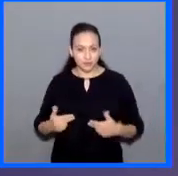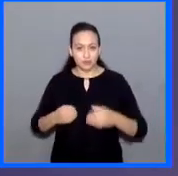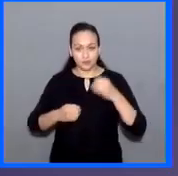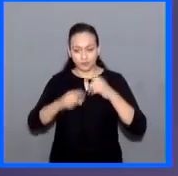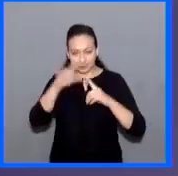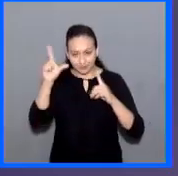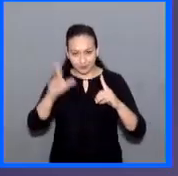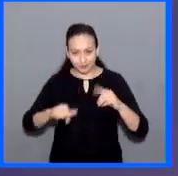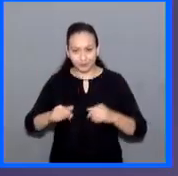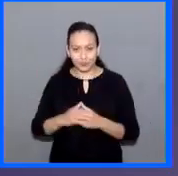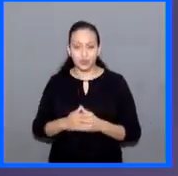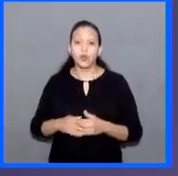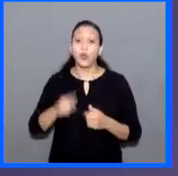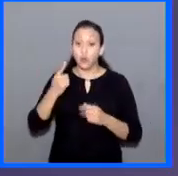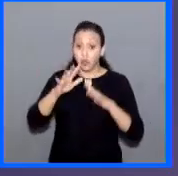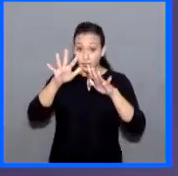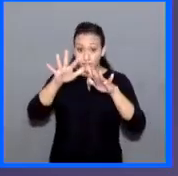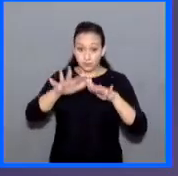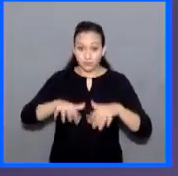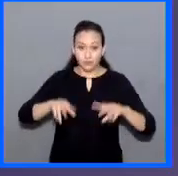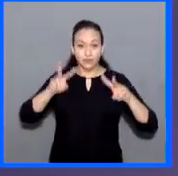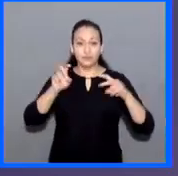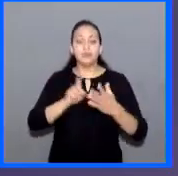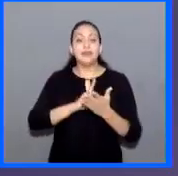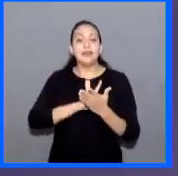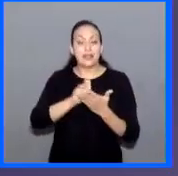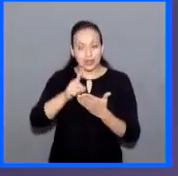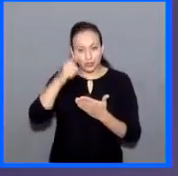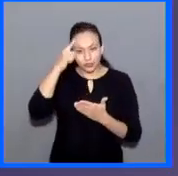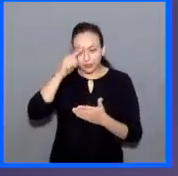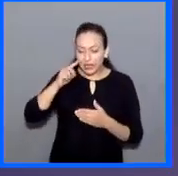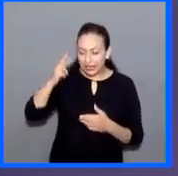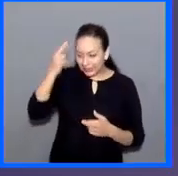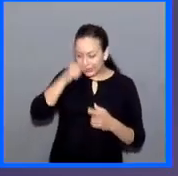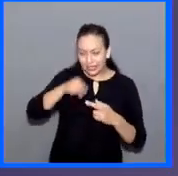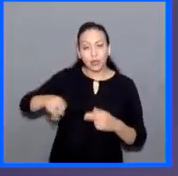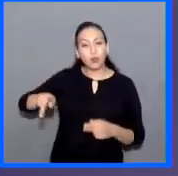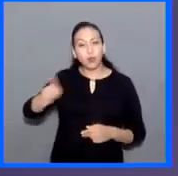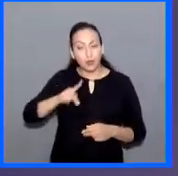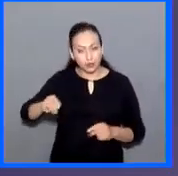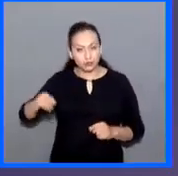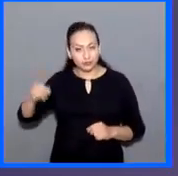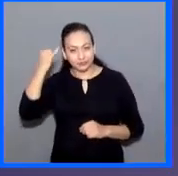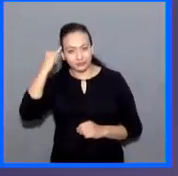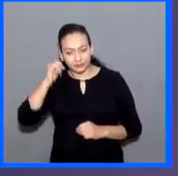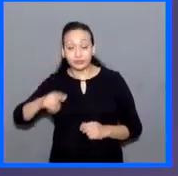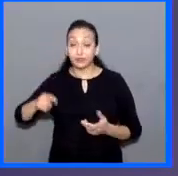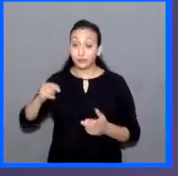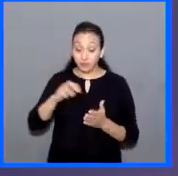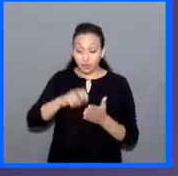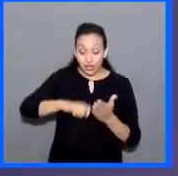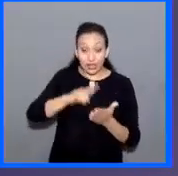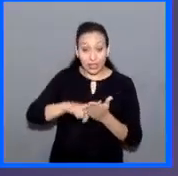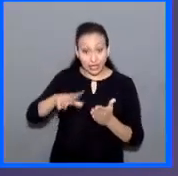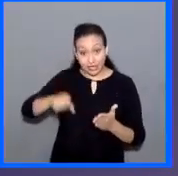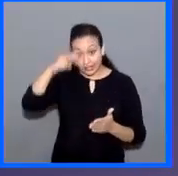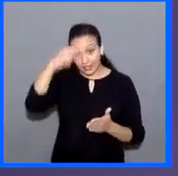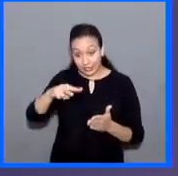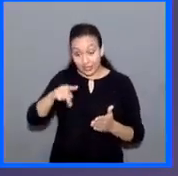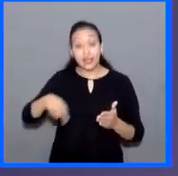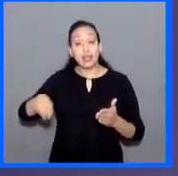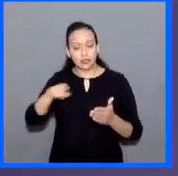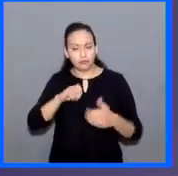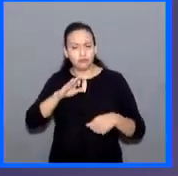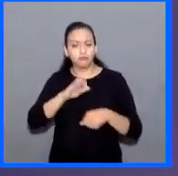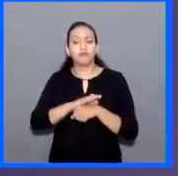una audiencia sobre el derecho a la libre determinación, afirmó que la reforma indígena afromexicana, así como la nueva